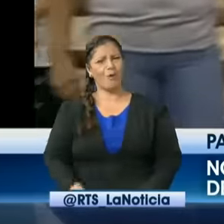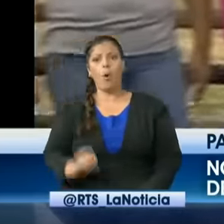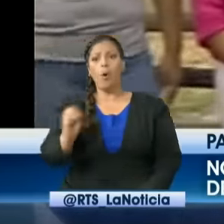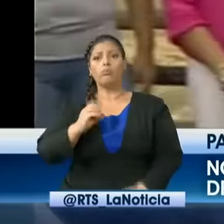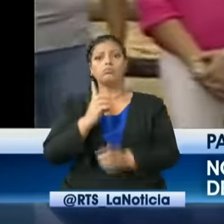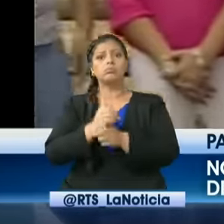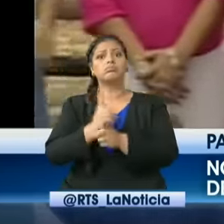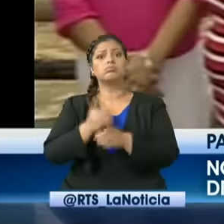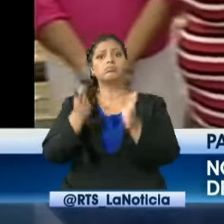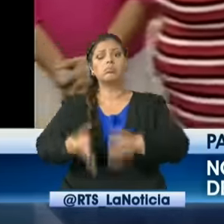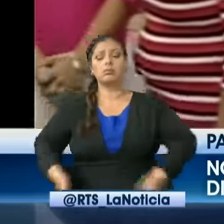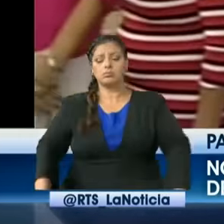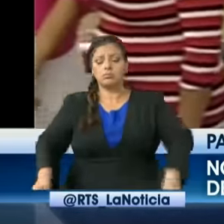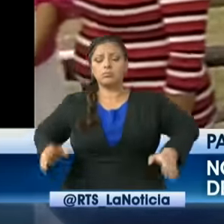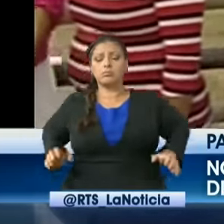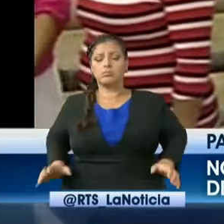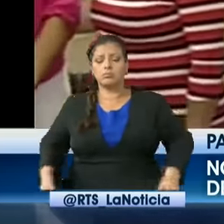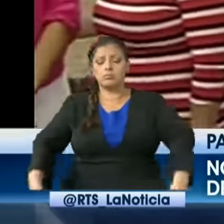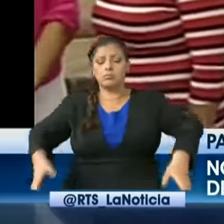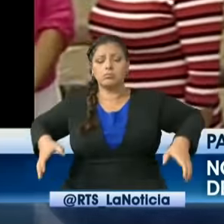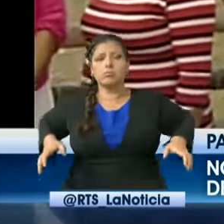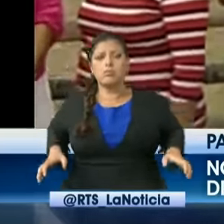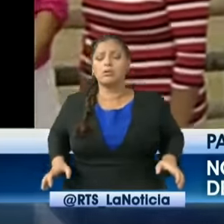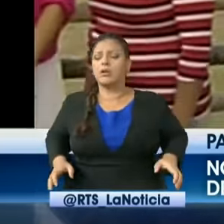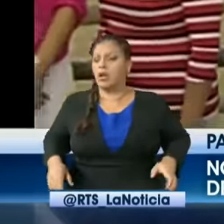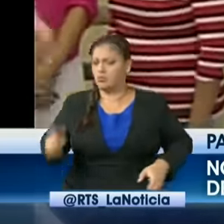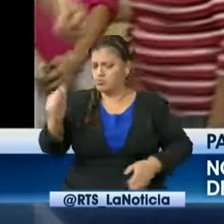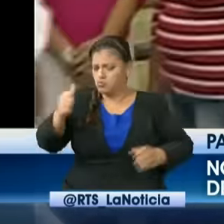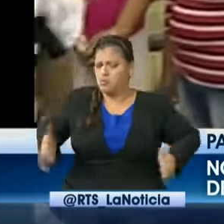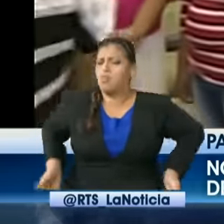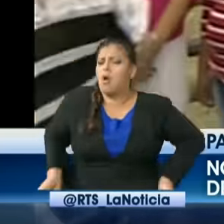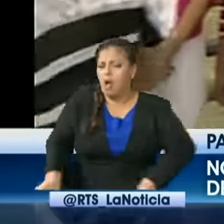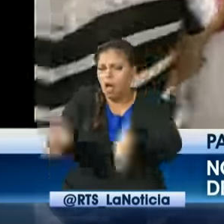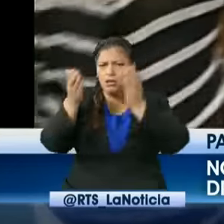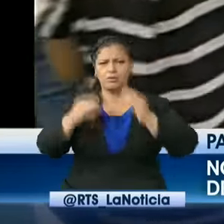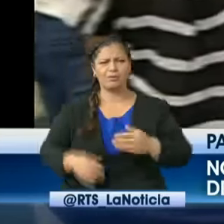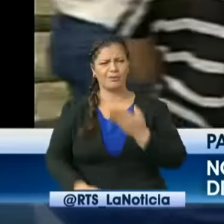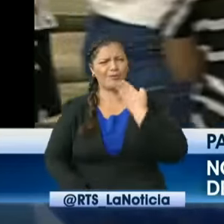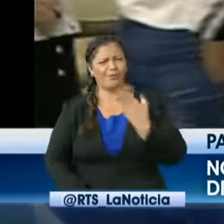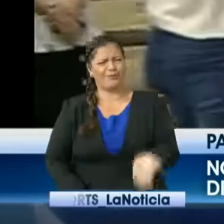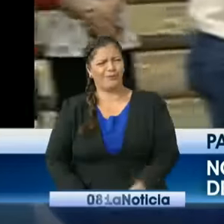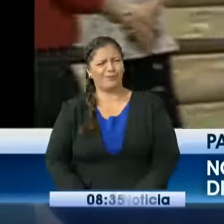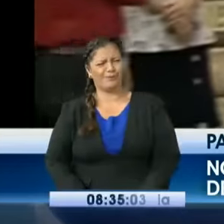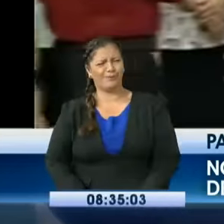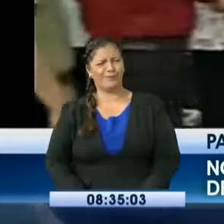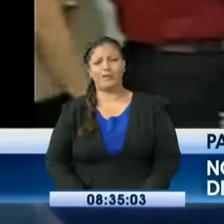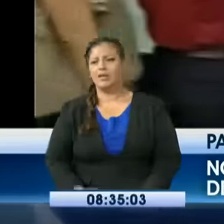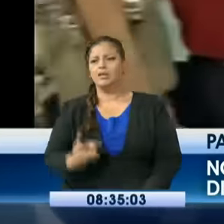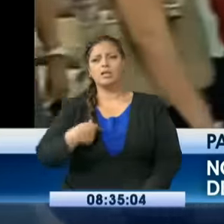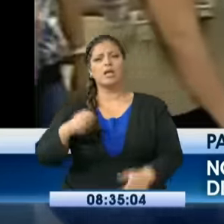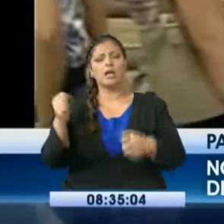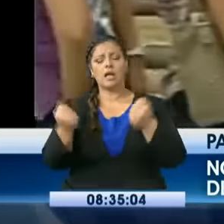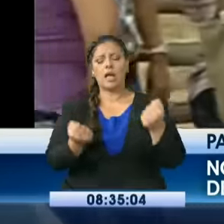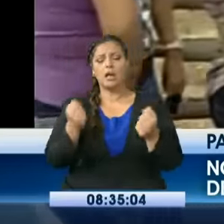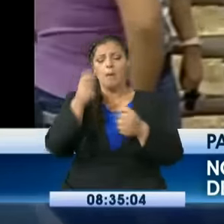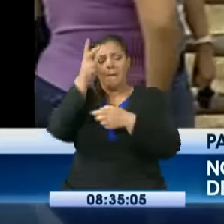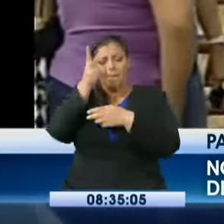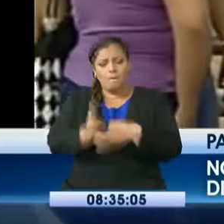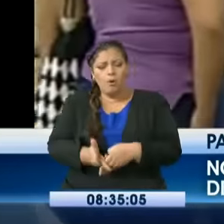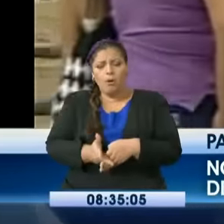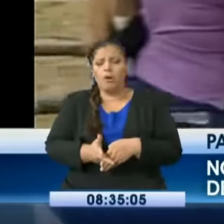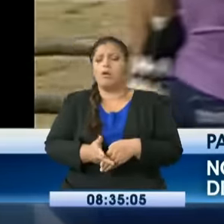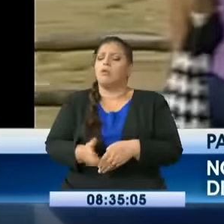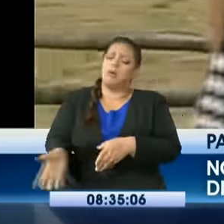ruedas? Tengo que parquear el carro para ir a dejarlo hasta la puerta de la escuela y luego tengo que regresar si me demoro 10, 5 minutos. Es